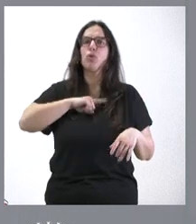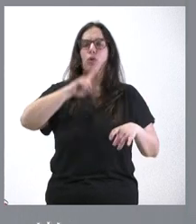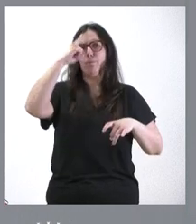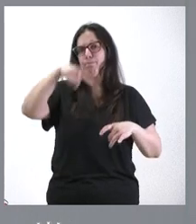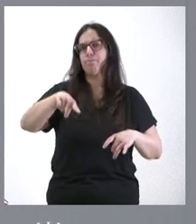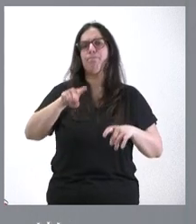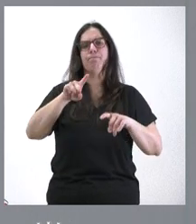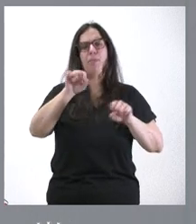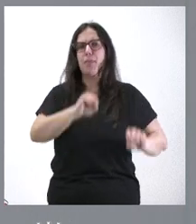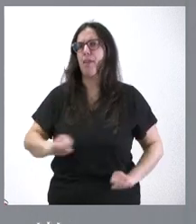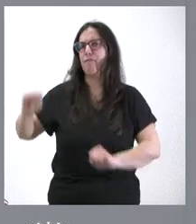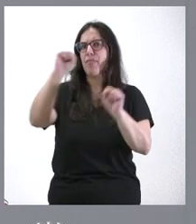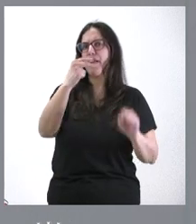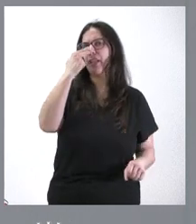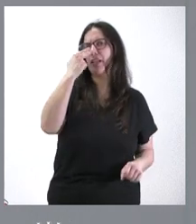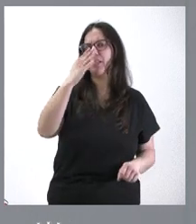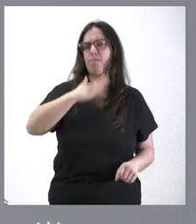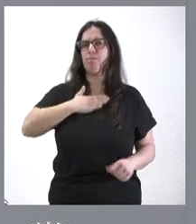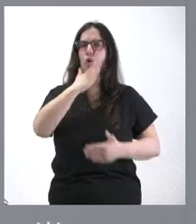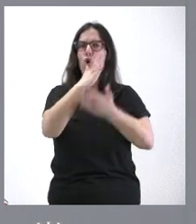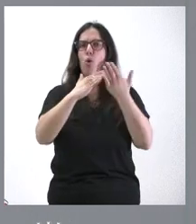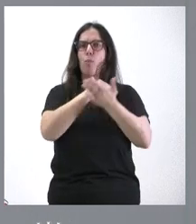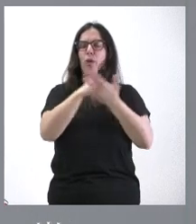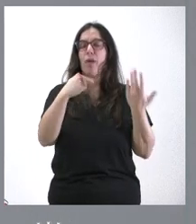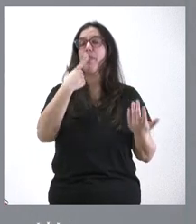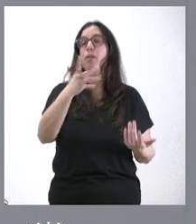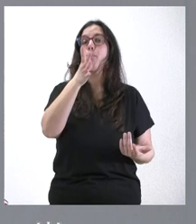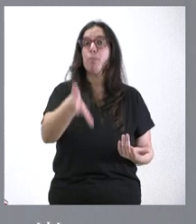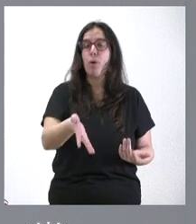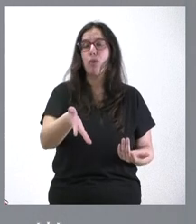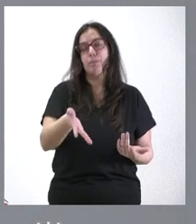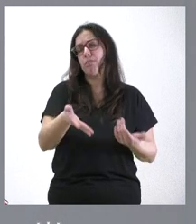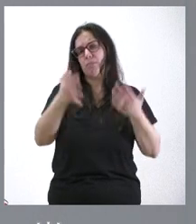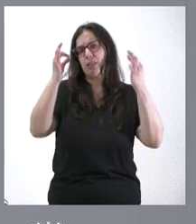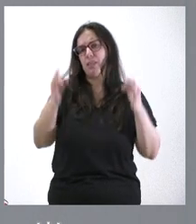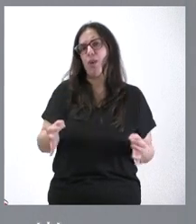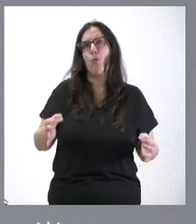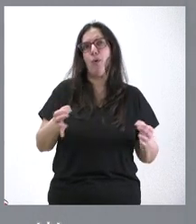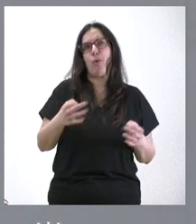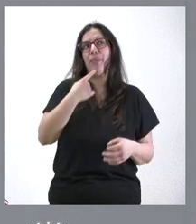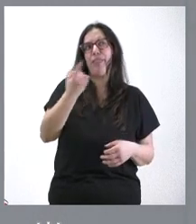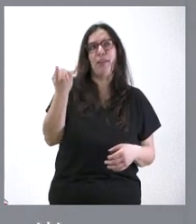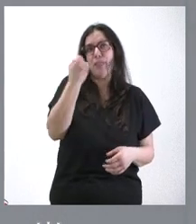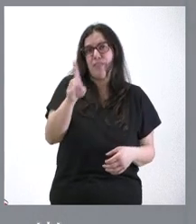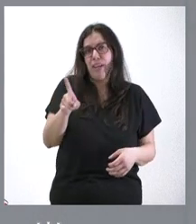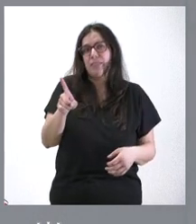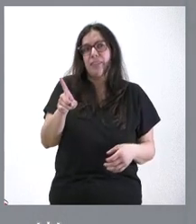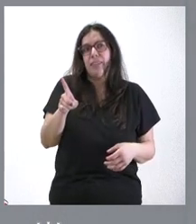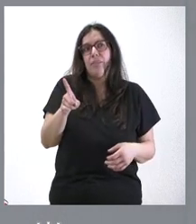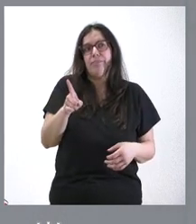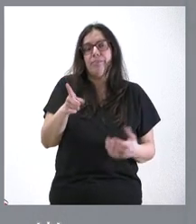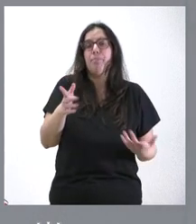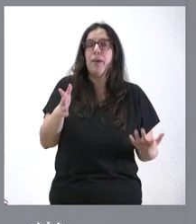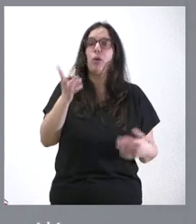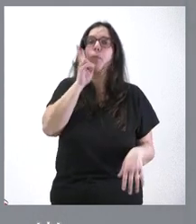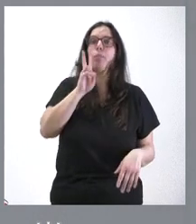defender los intereses de nuestra comunidad Autónoma digo esto que seguramente no tendría que ser necesario en otras circunstancias porque hemos